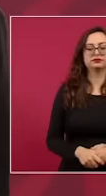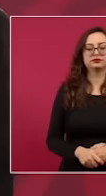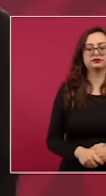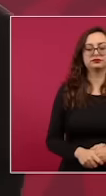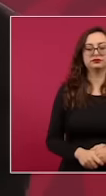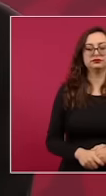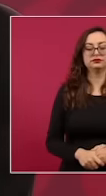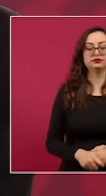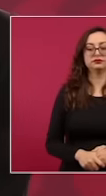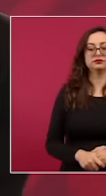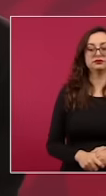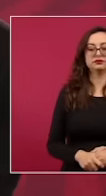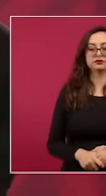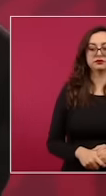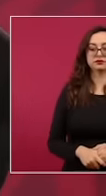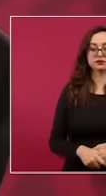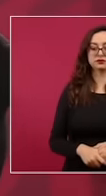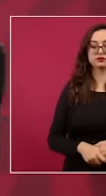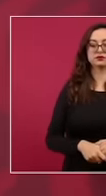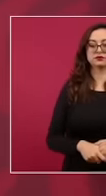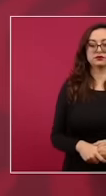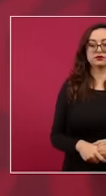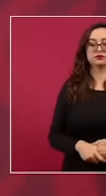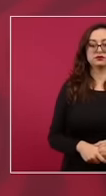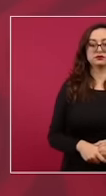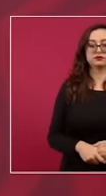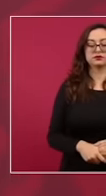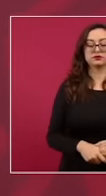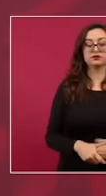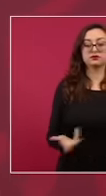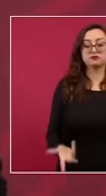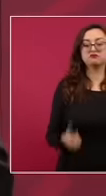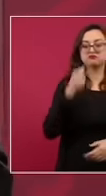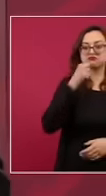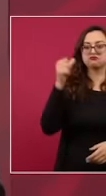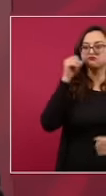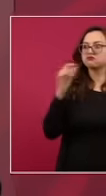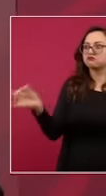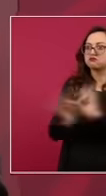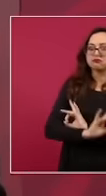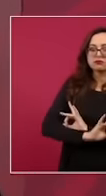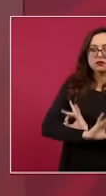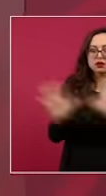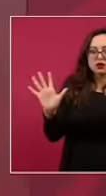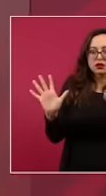Ayer que pasaron estos hechos, pues yo lo que